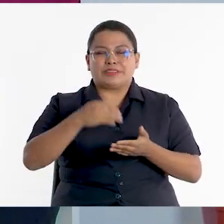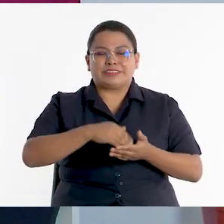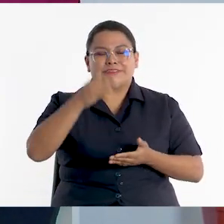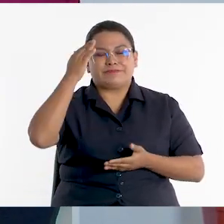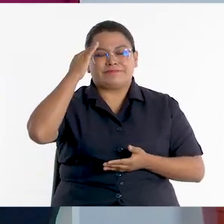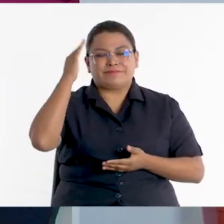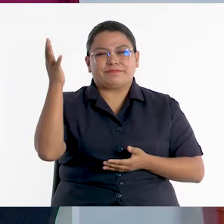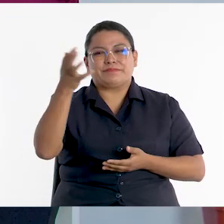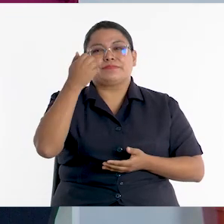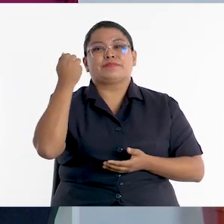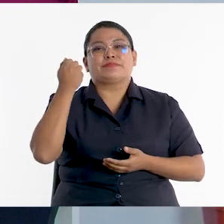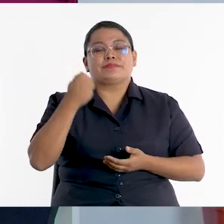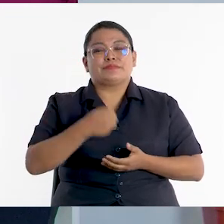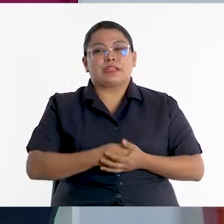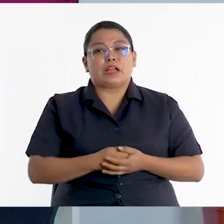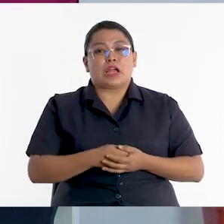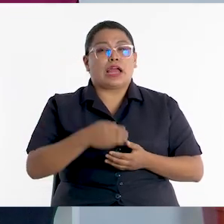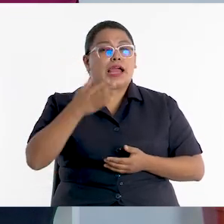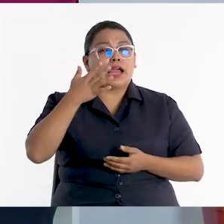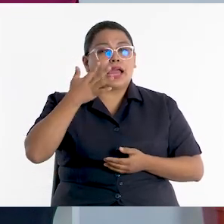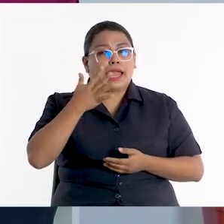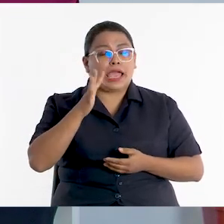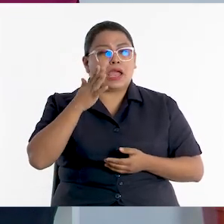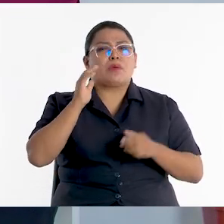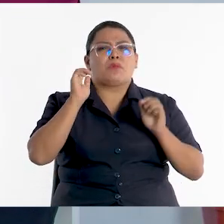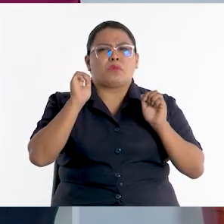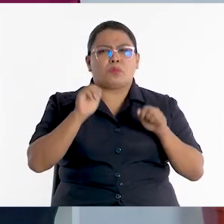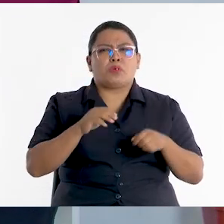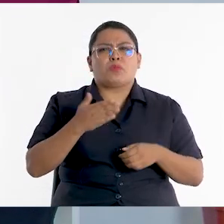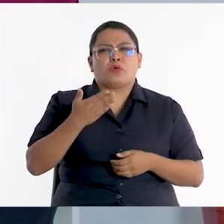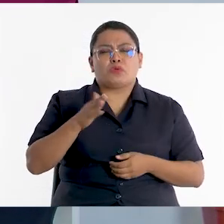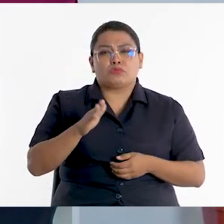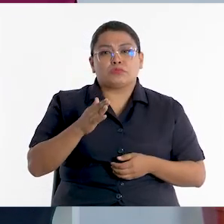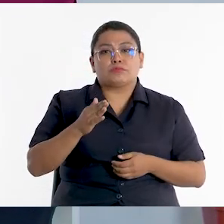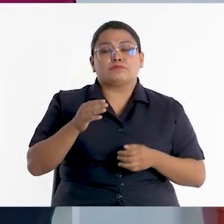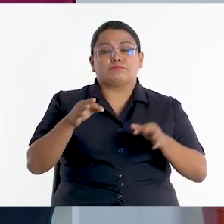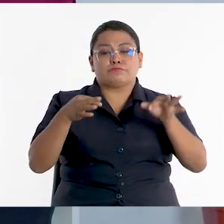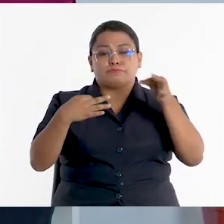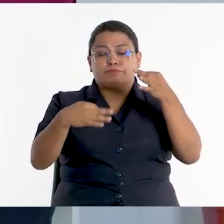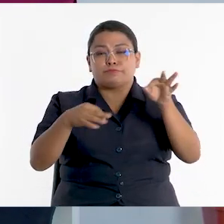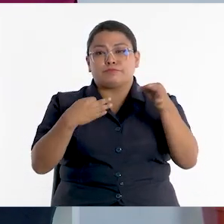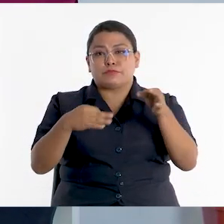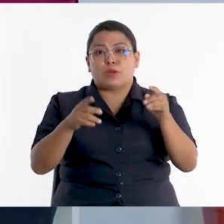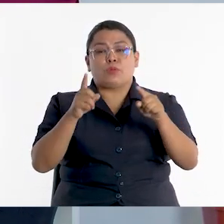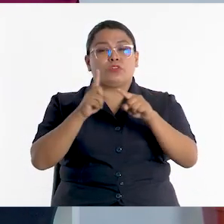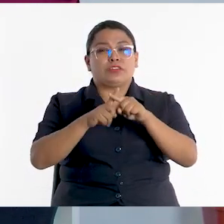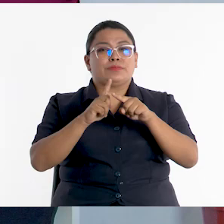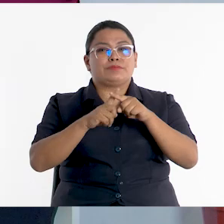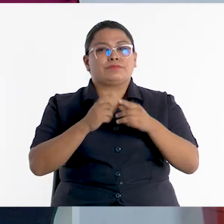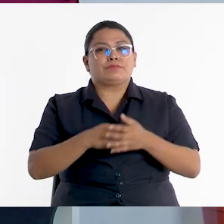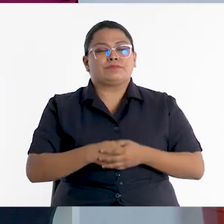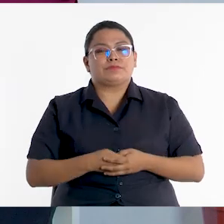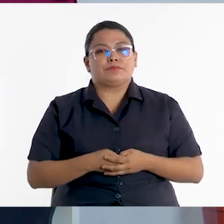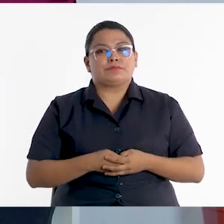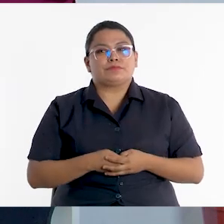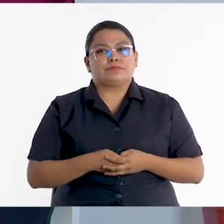nuevamente. Bien, entonces este es un ejemplo de cómo podemos utilizar estas tarjetas de